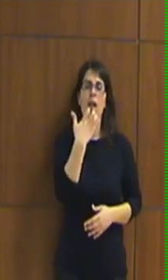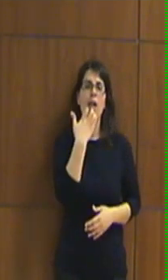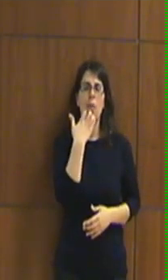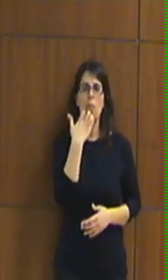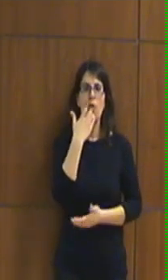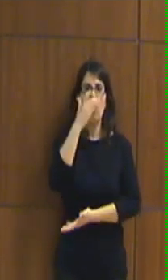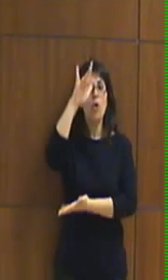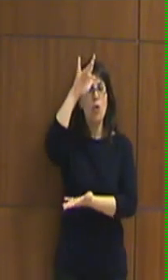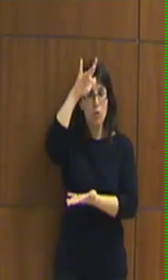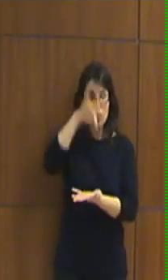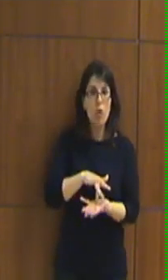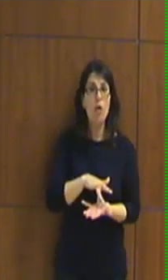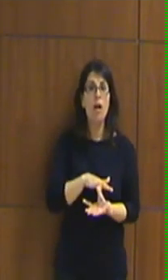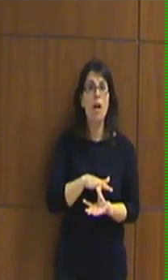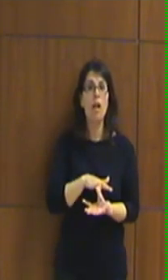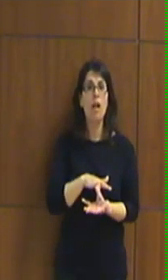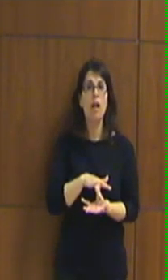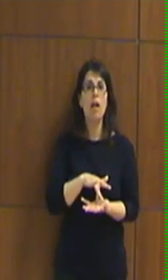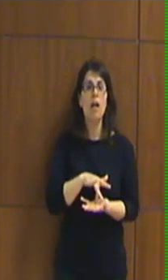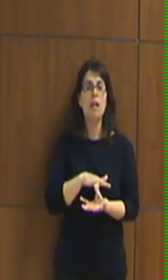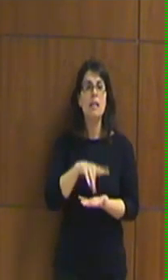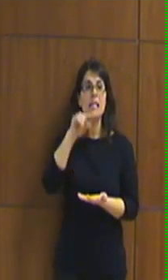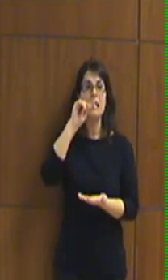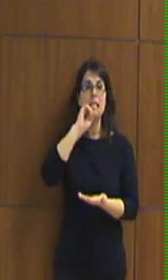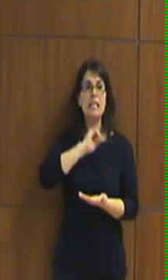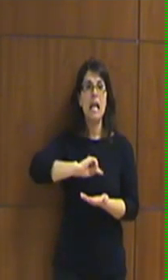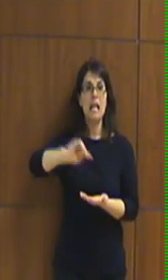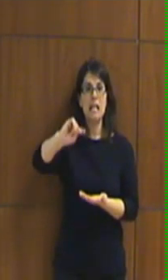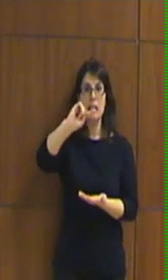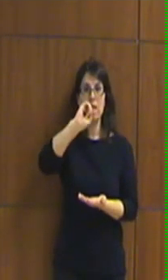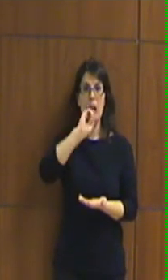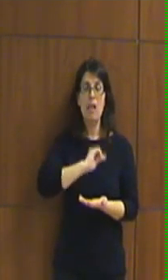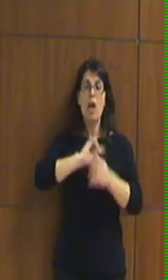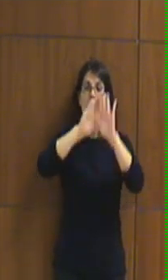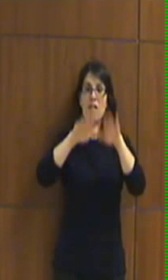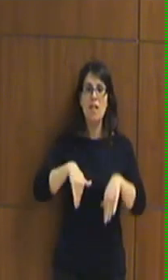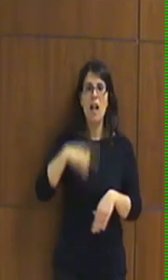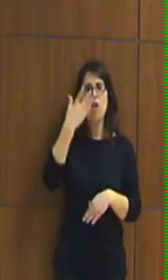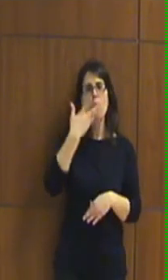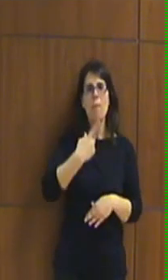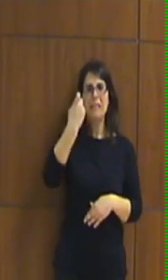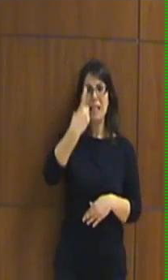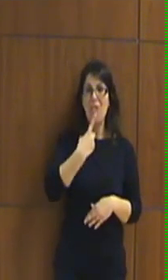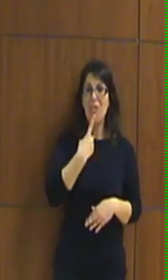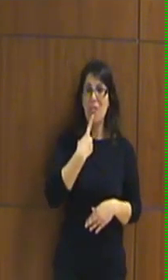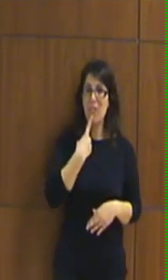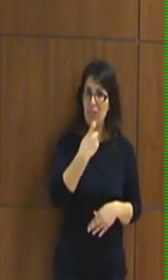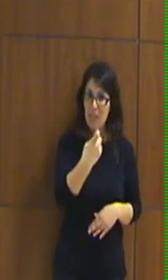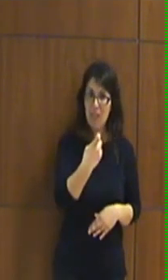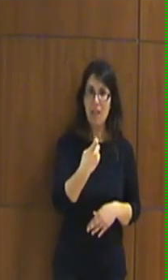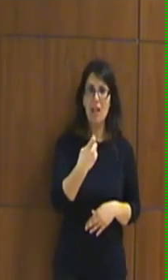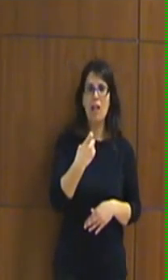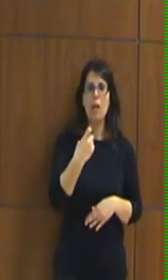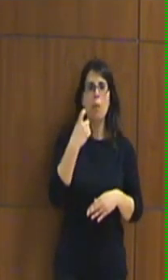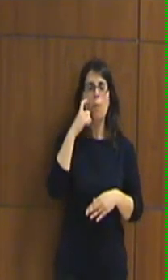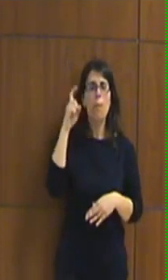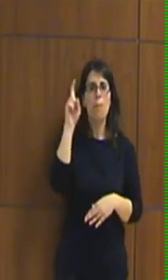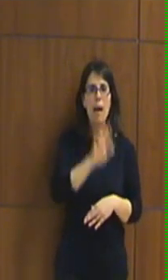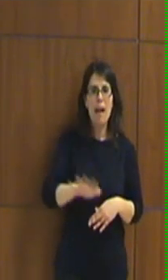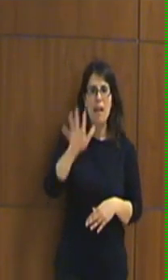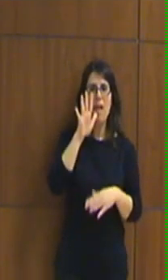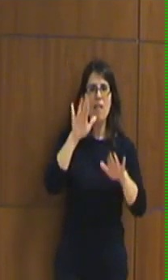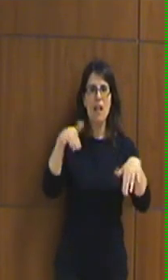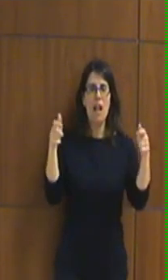estrecha es la que marca el paso del caudal del líquido, ¿no? Pues aquí en la cadena pasa parecido, ¿no? Hay hoteles que quieren